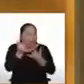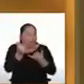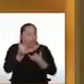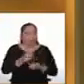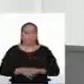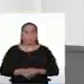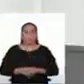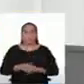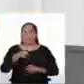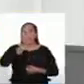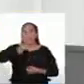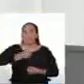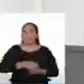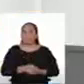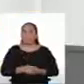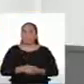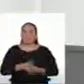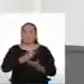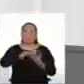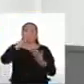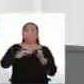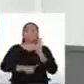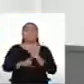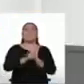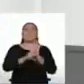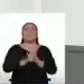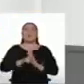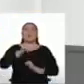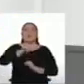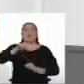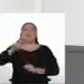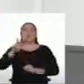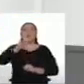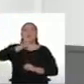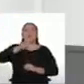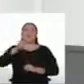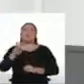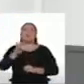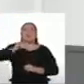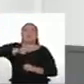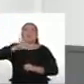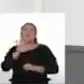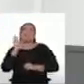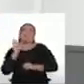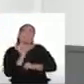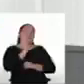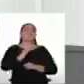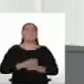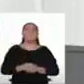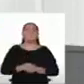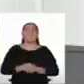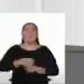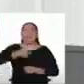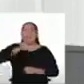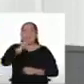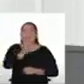instante, te va a fascinar. Proyecto de ley 1, 2, 3, 1, 2, 3, 4, 5, 6. Agua que no has de